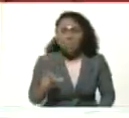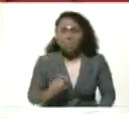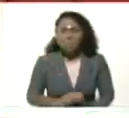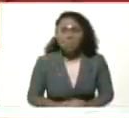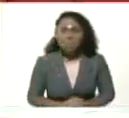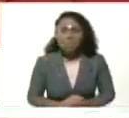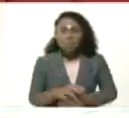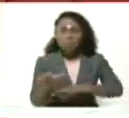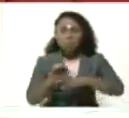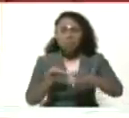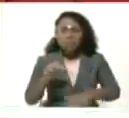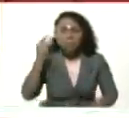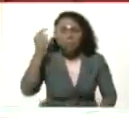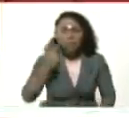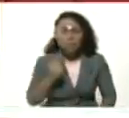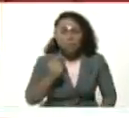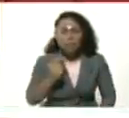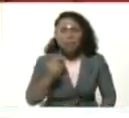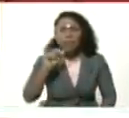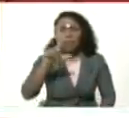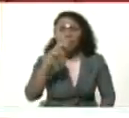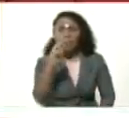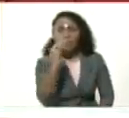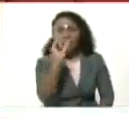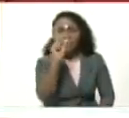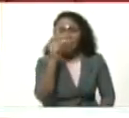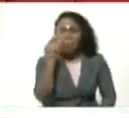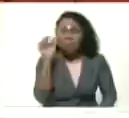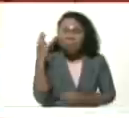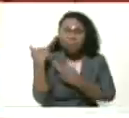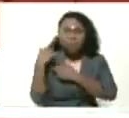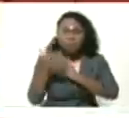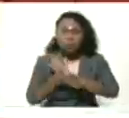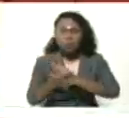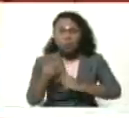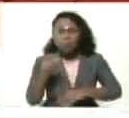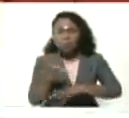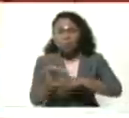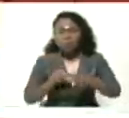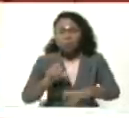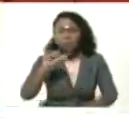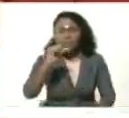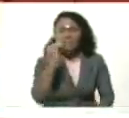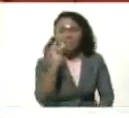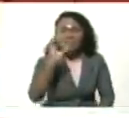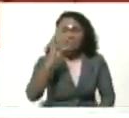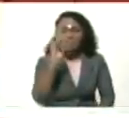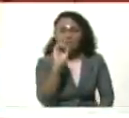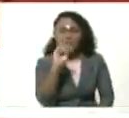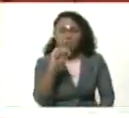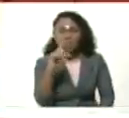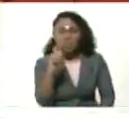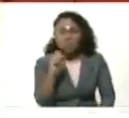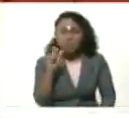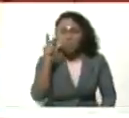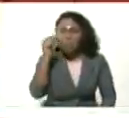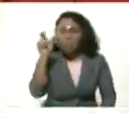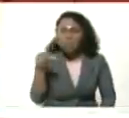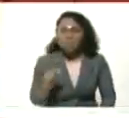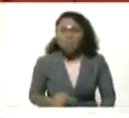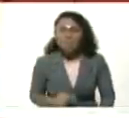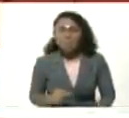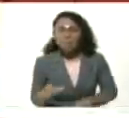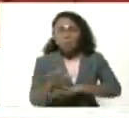del municipio Sucre, Luis Hernández. Municipio Cifontes, Juan Rojas. Municipio Bolivariano de